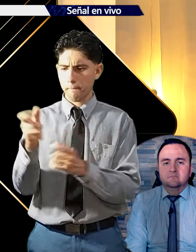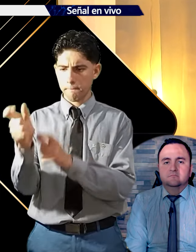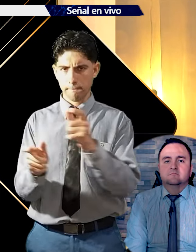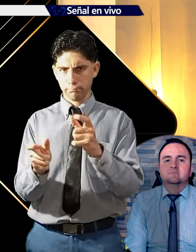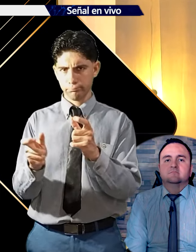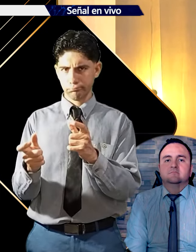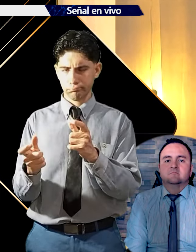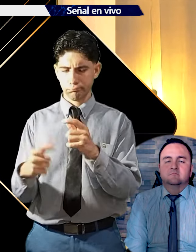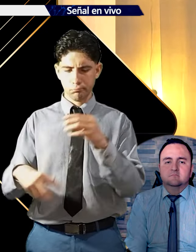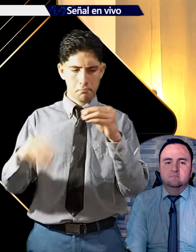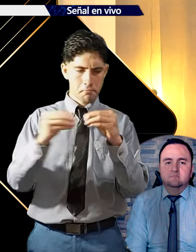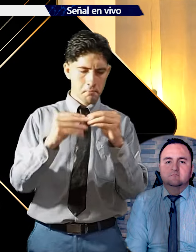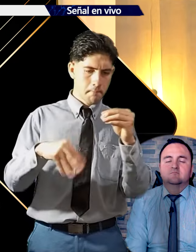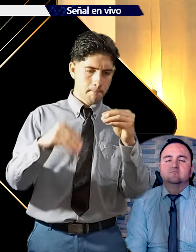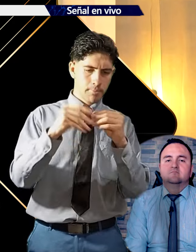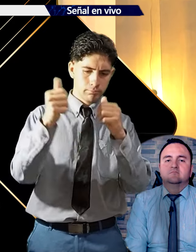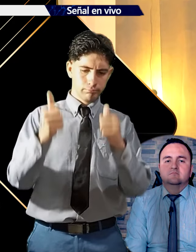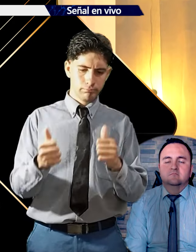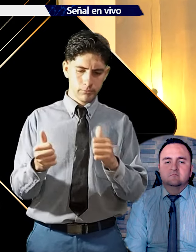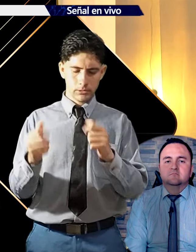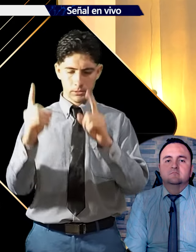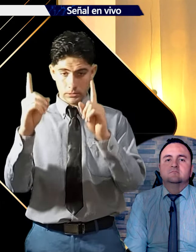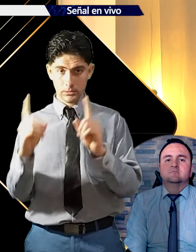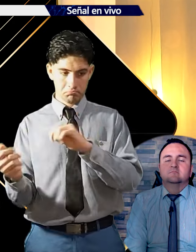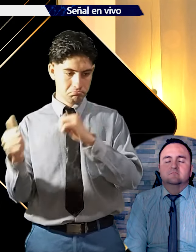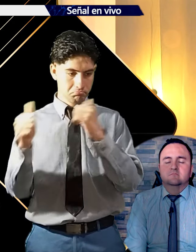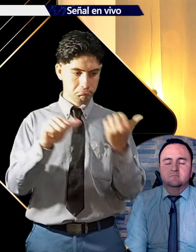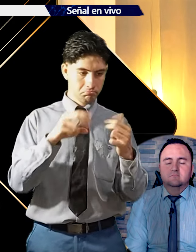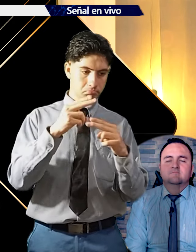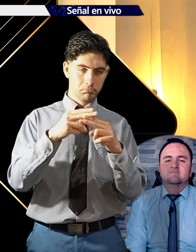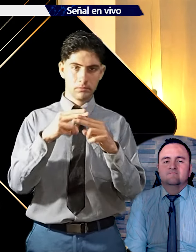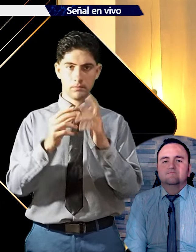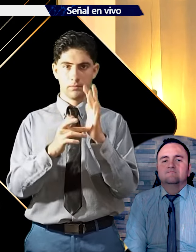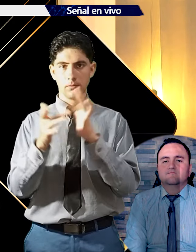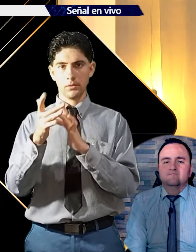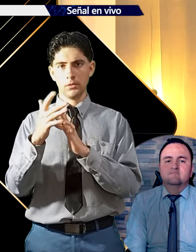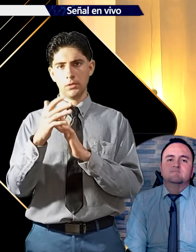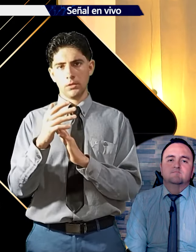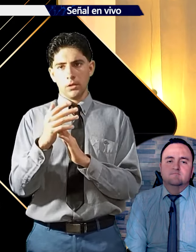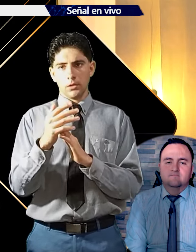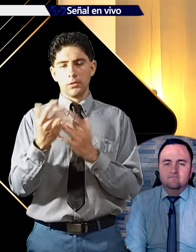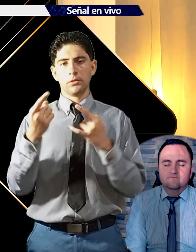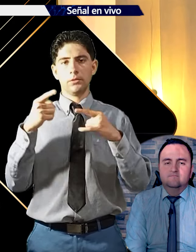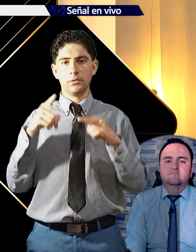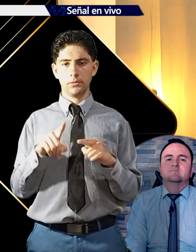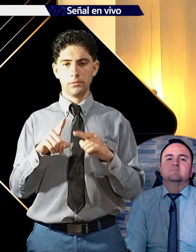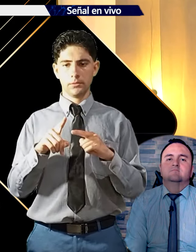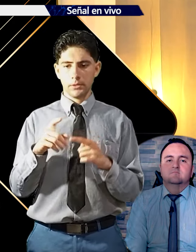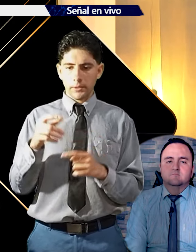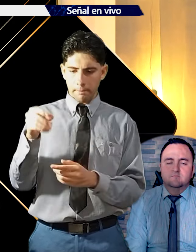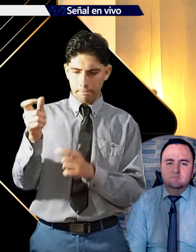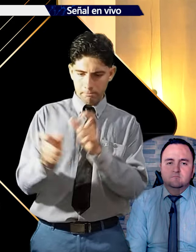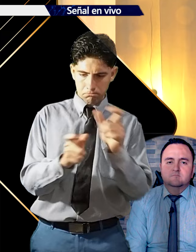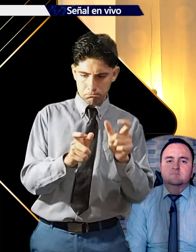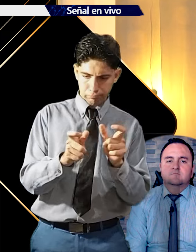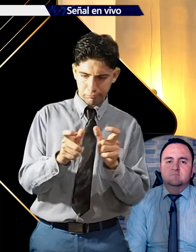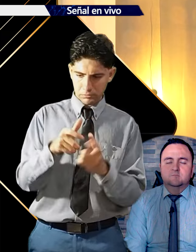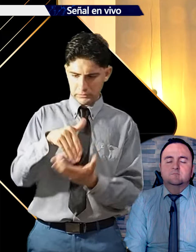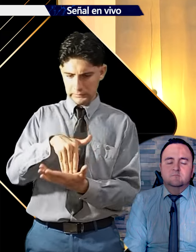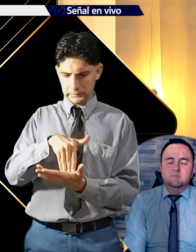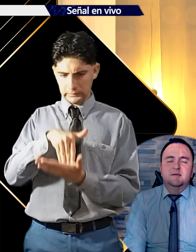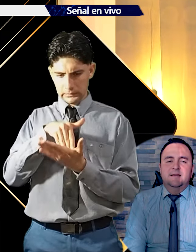espiritualmente, que la iglesia pueda avanzar, que la iglesia pueda ser cada día más